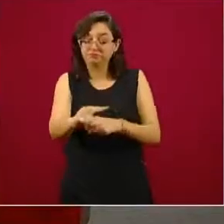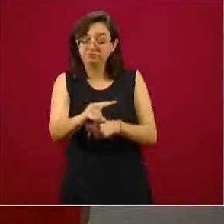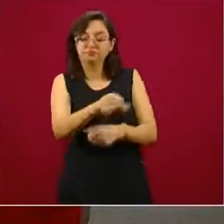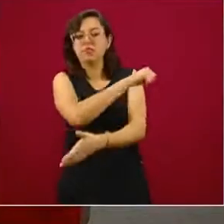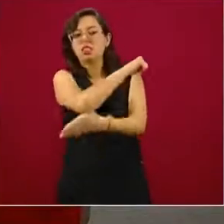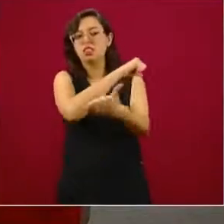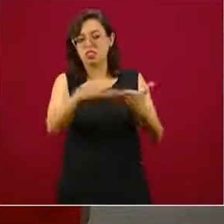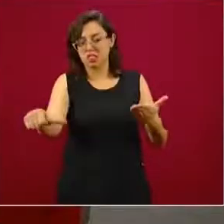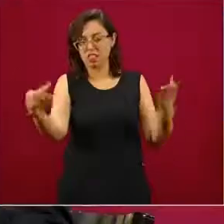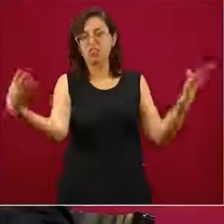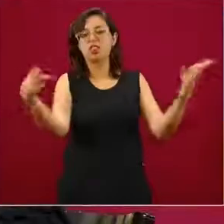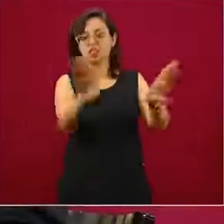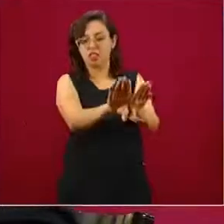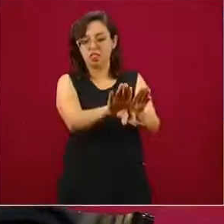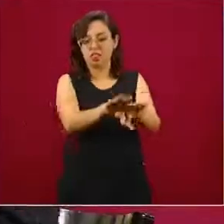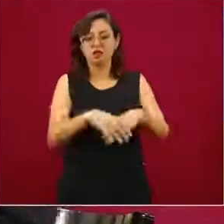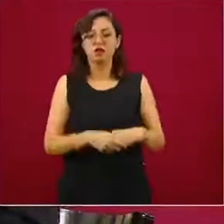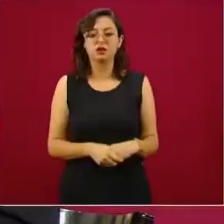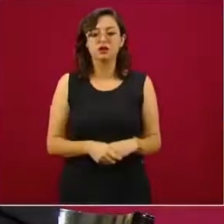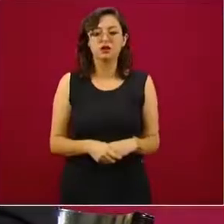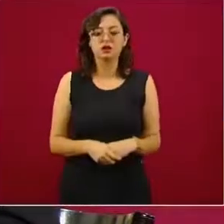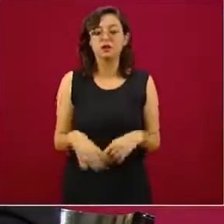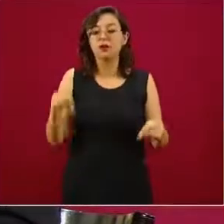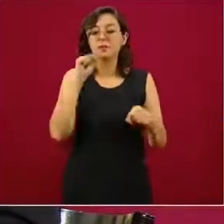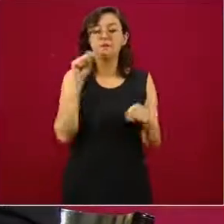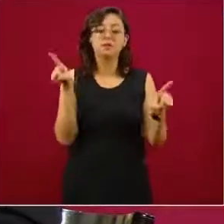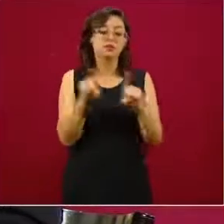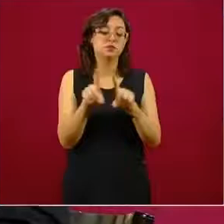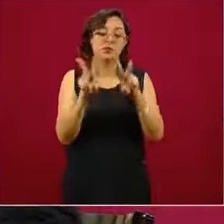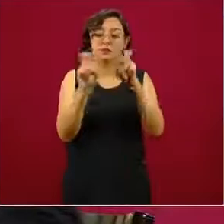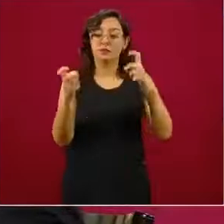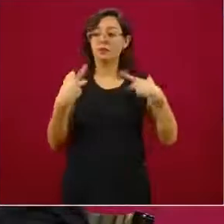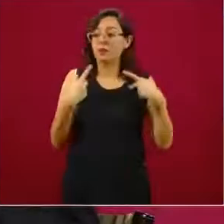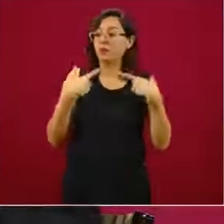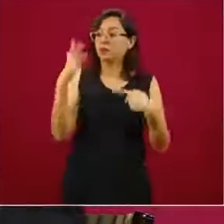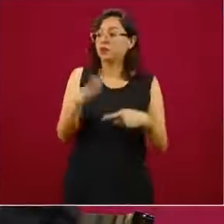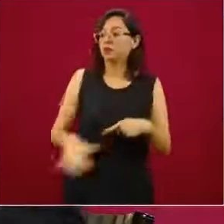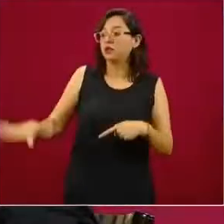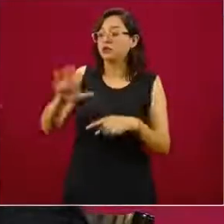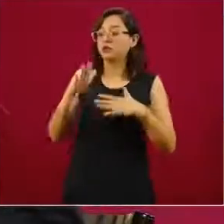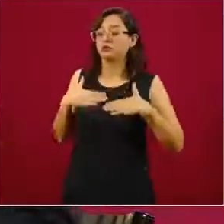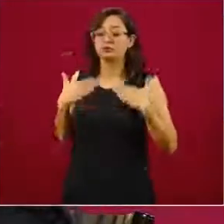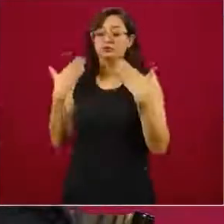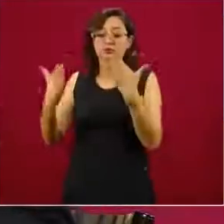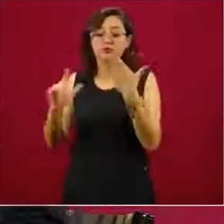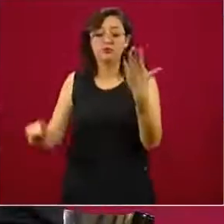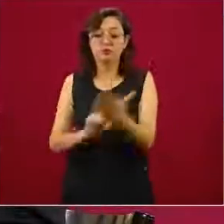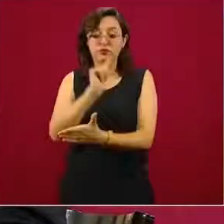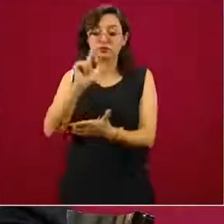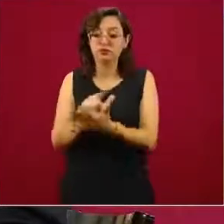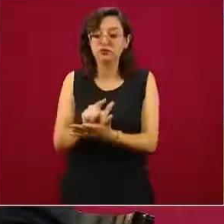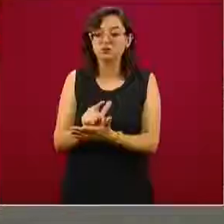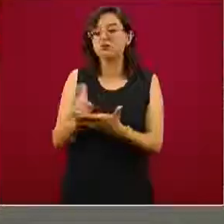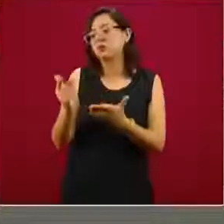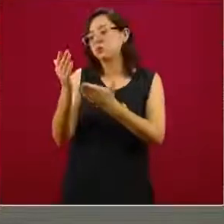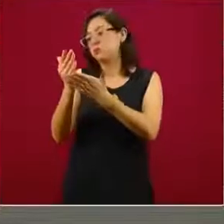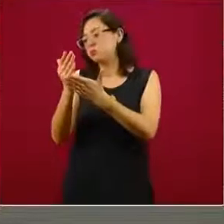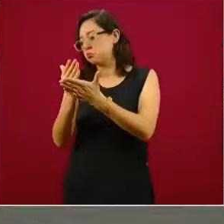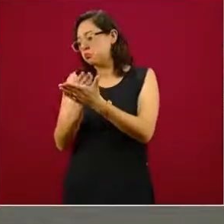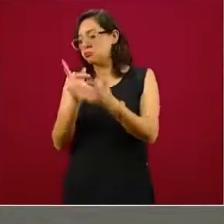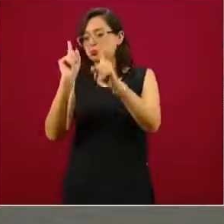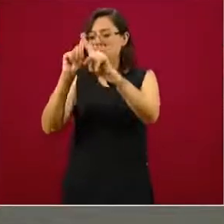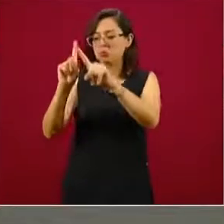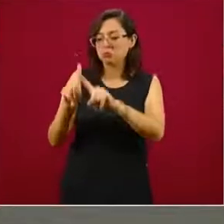clausura. Es muy similar a lo que ocurre con la Ley de Confianza Ciudadana, en donde a partir de mecanismos aleatorios